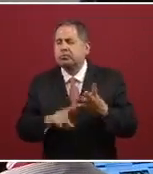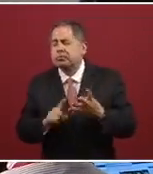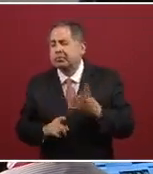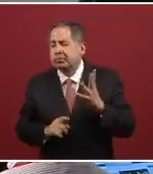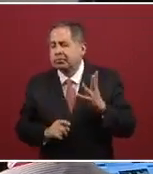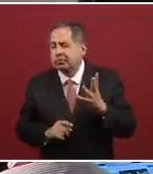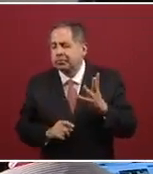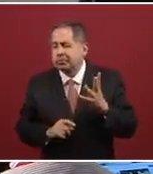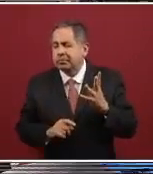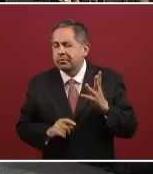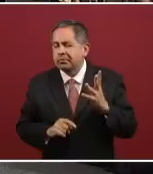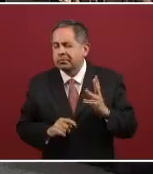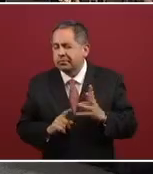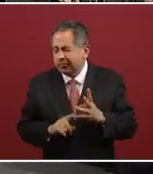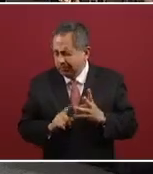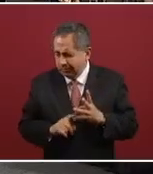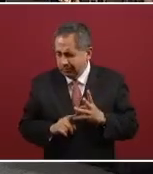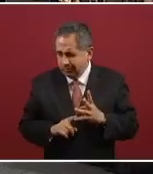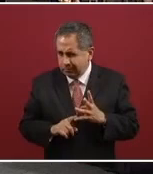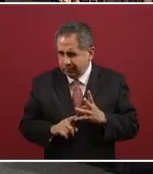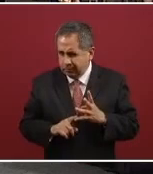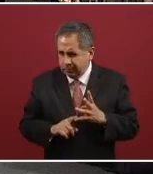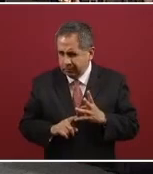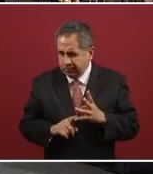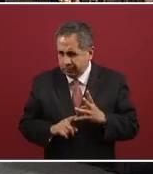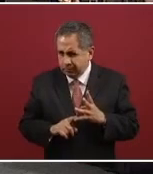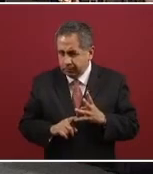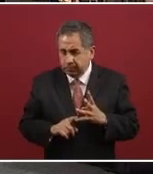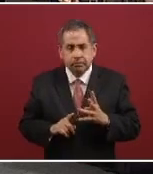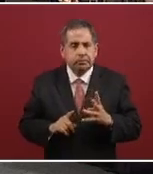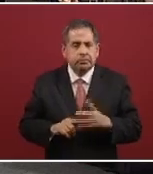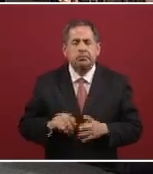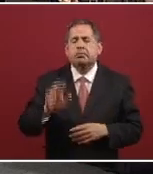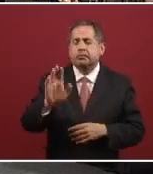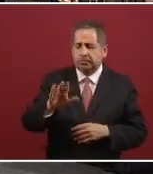pregunta… De los adultos mayores.